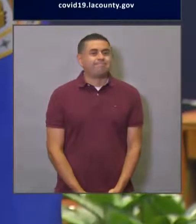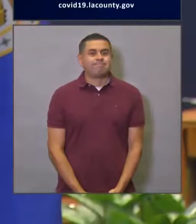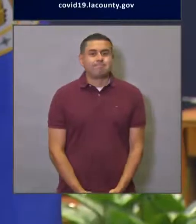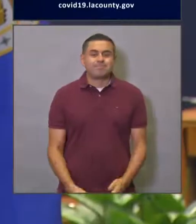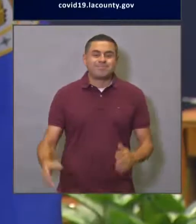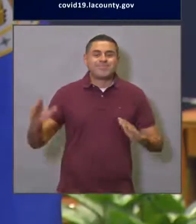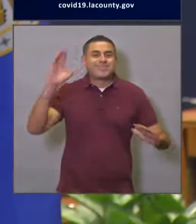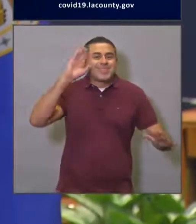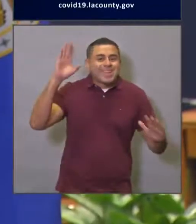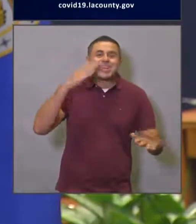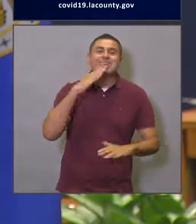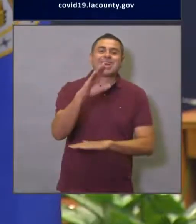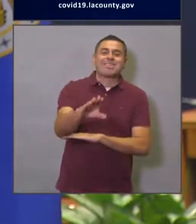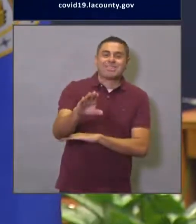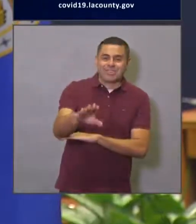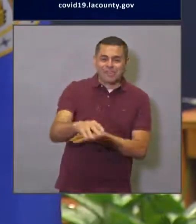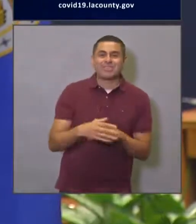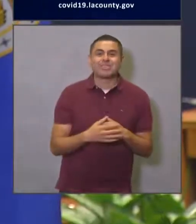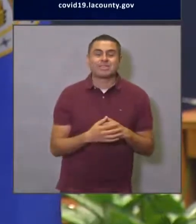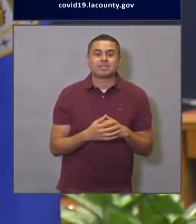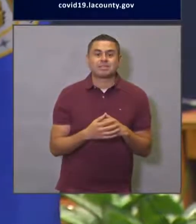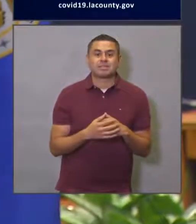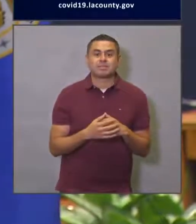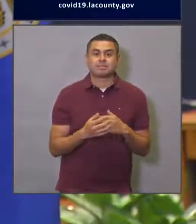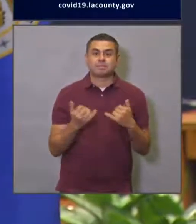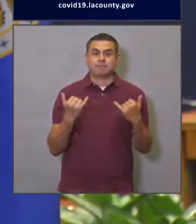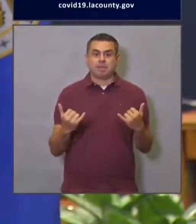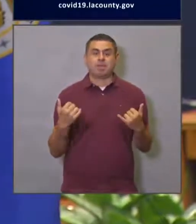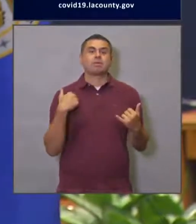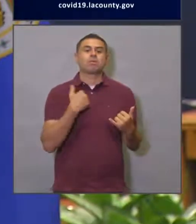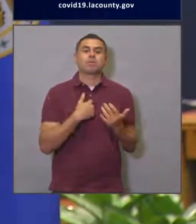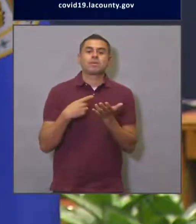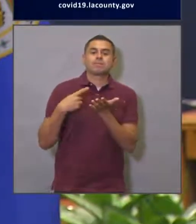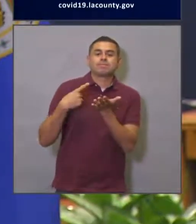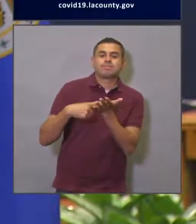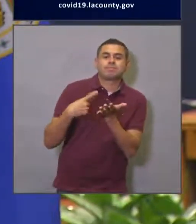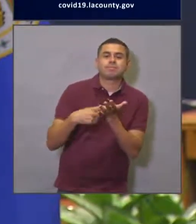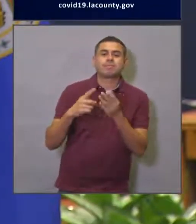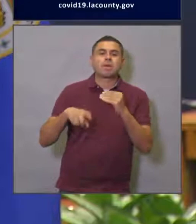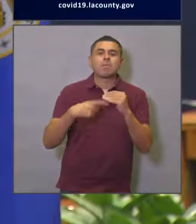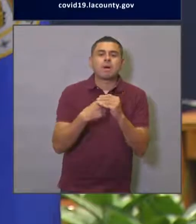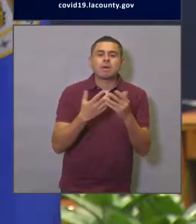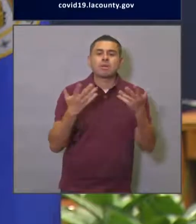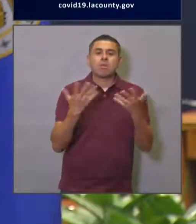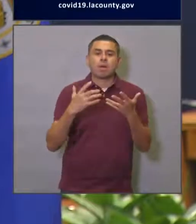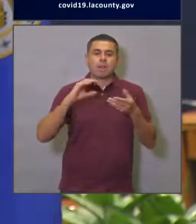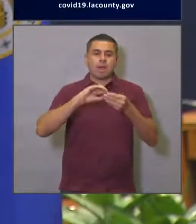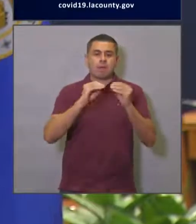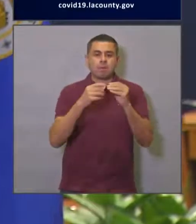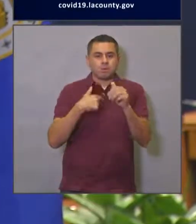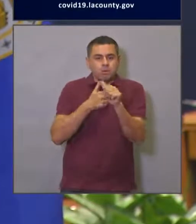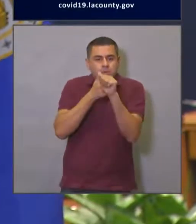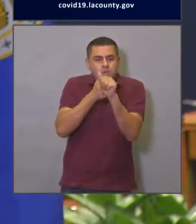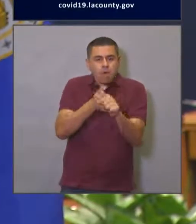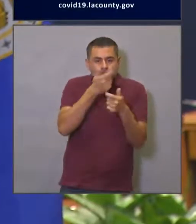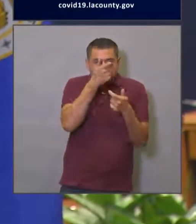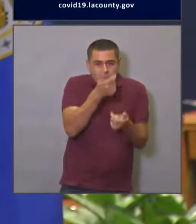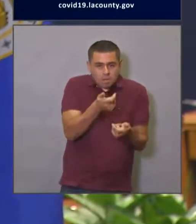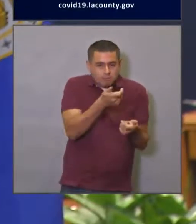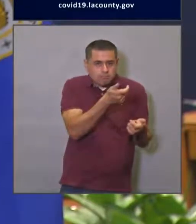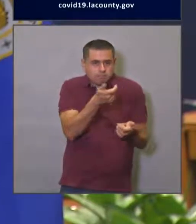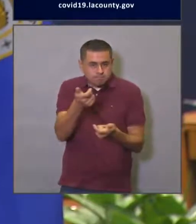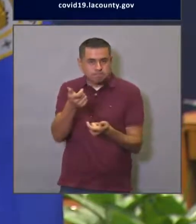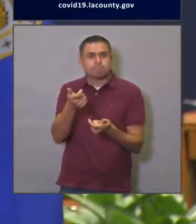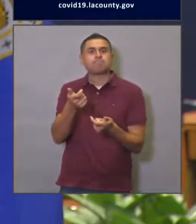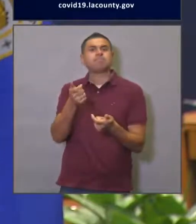Buenas tardes. Hoy los mantendremos al día sobre los indicadores que utilizamos para que